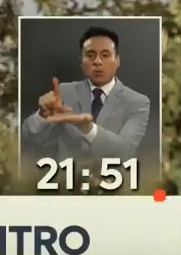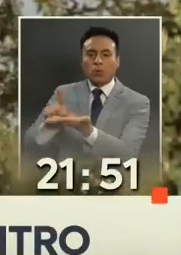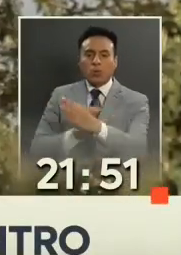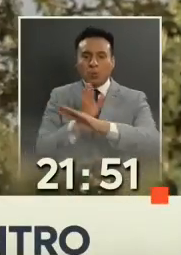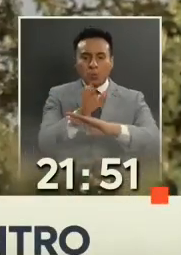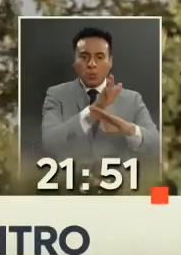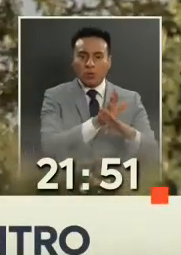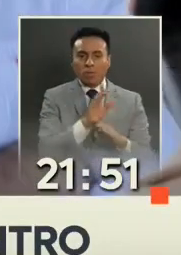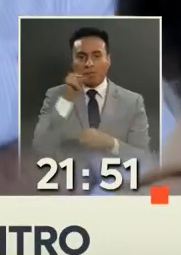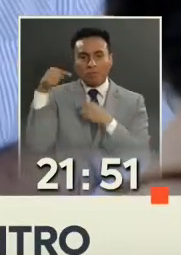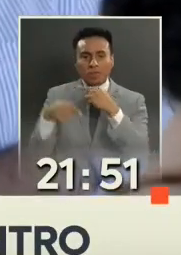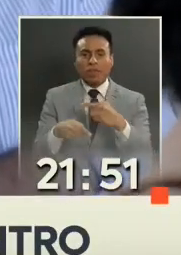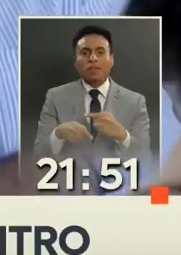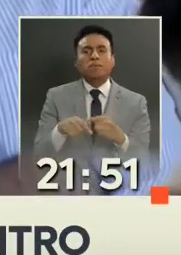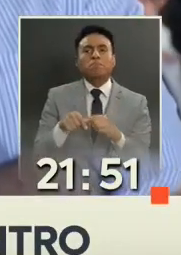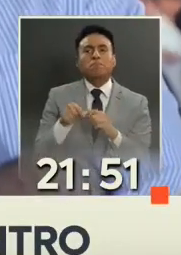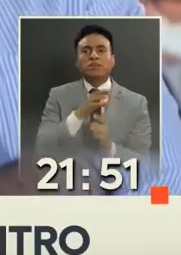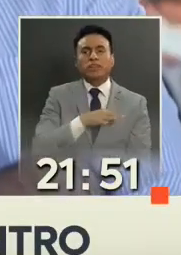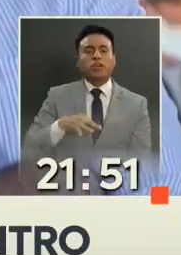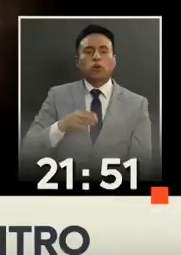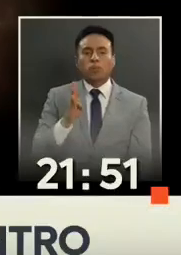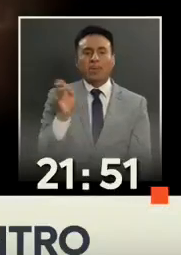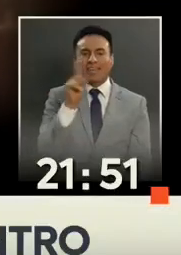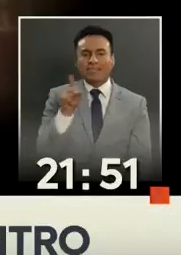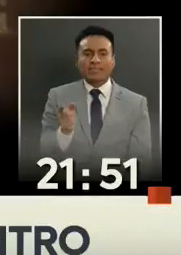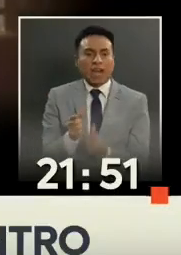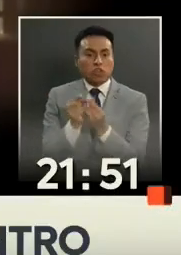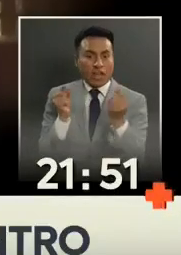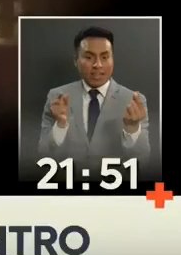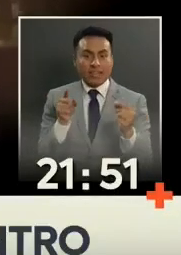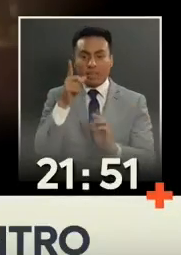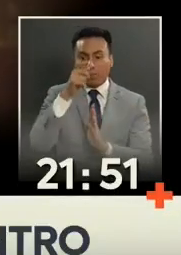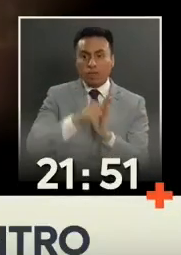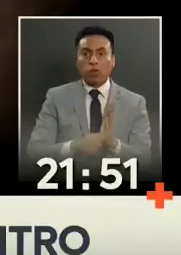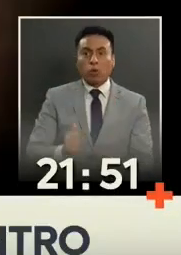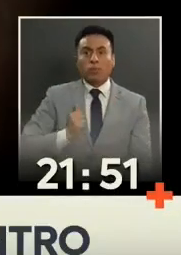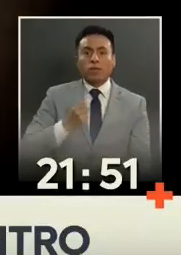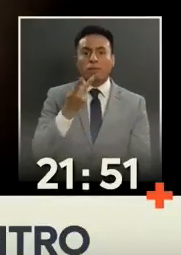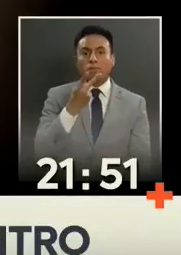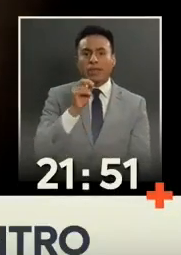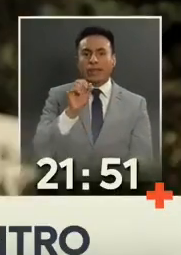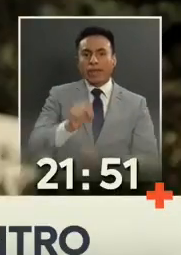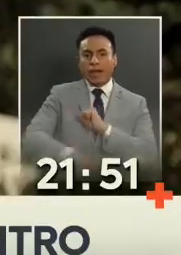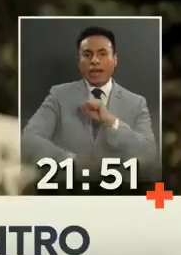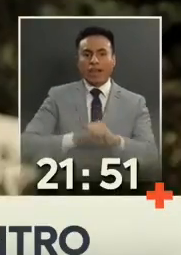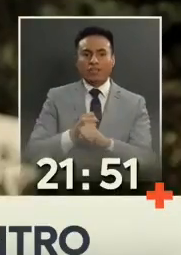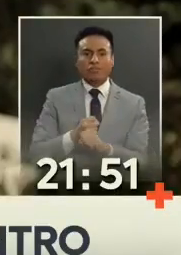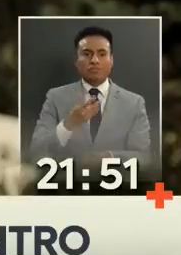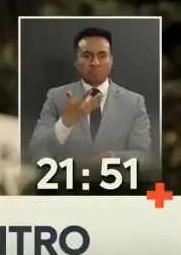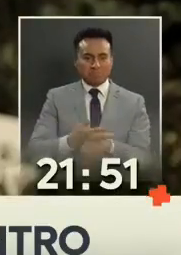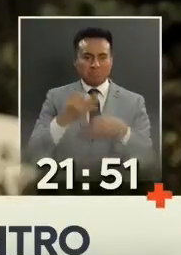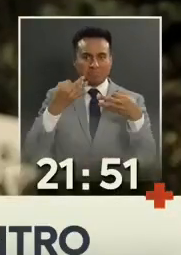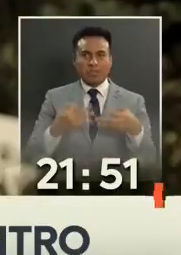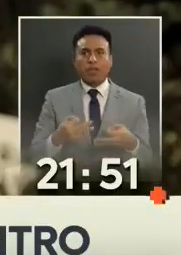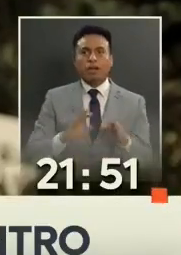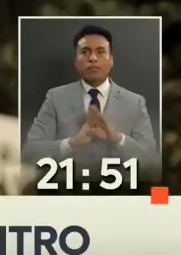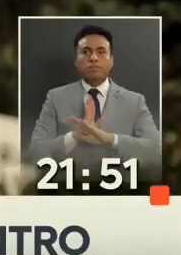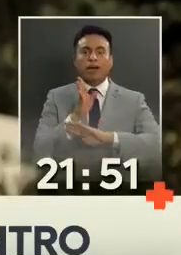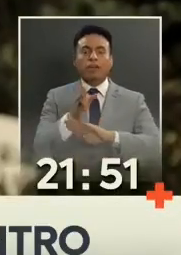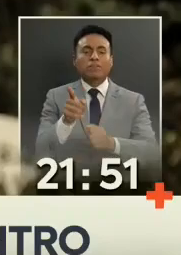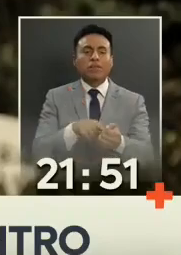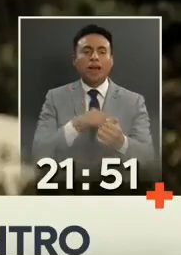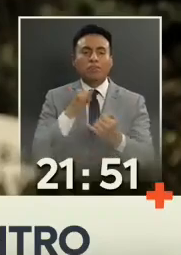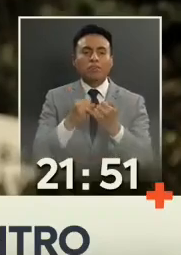patrimonial del Ministerio de Bienes Nacionales, que este mes cumple 20 años de existencia. A veces uno va con la familia, con los amigos en el